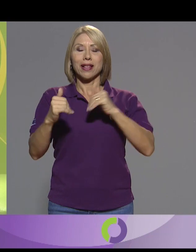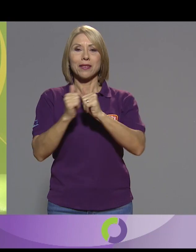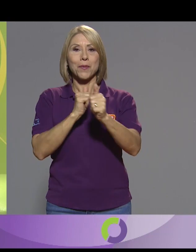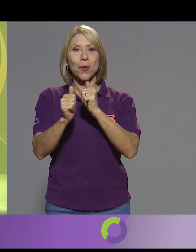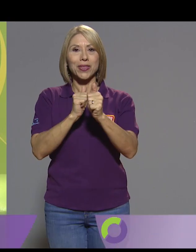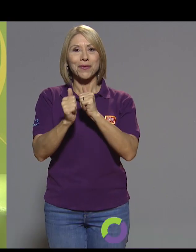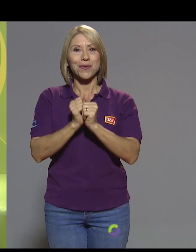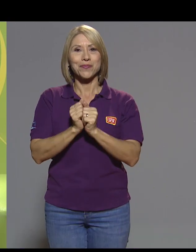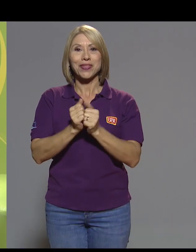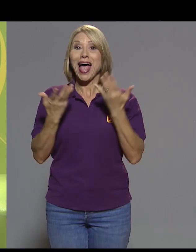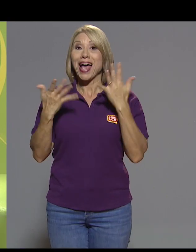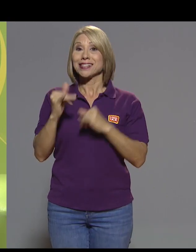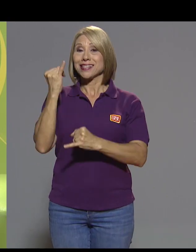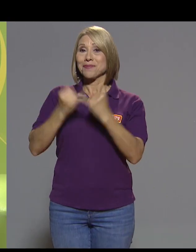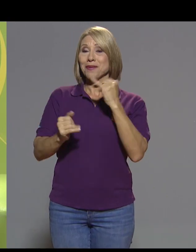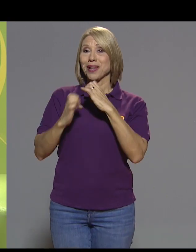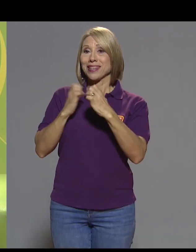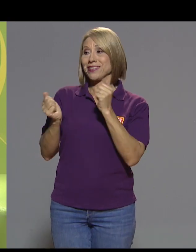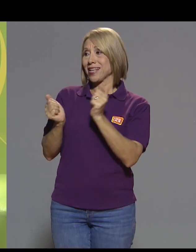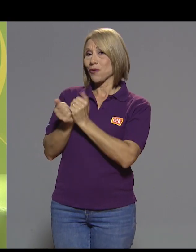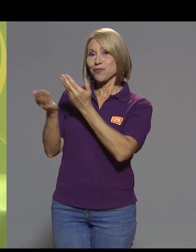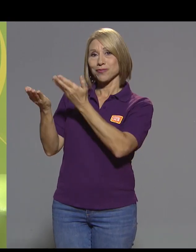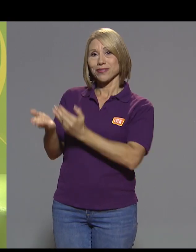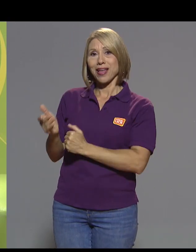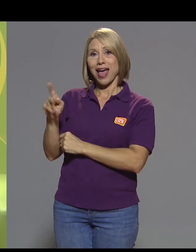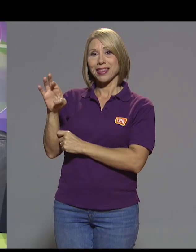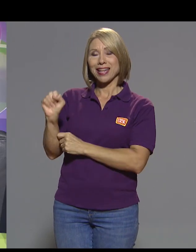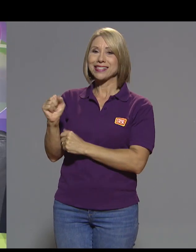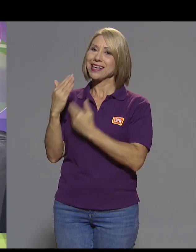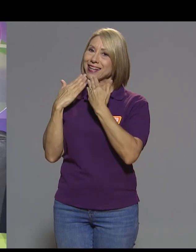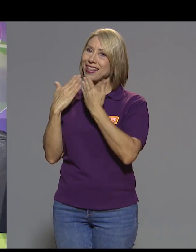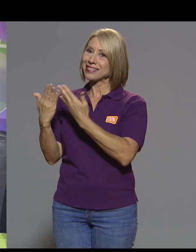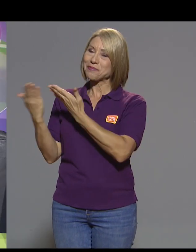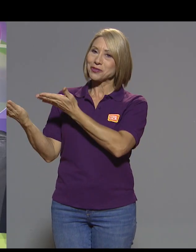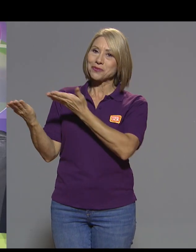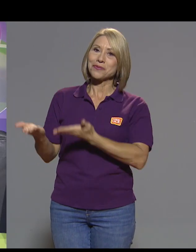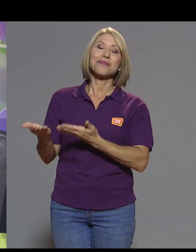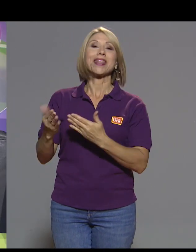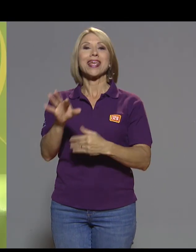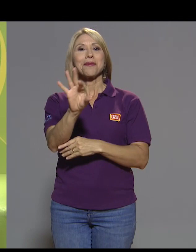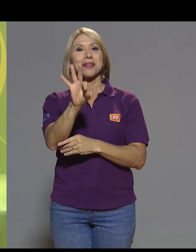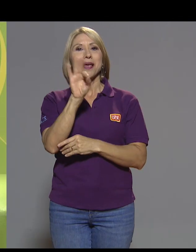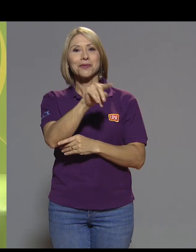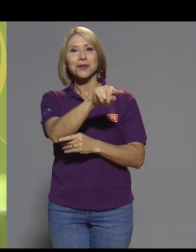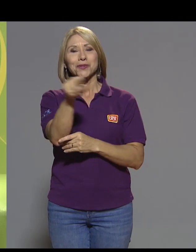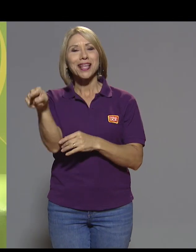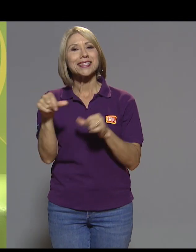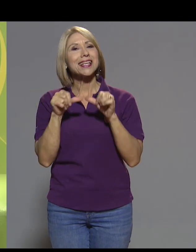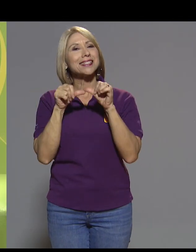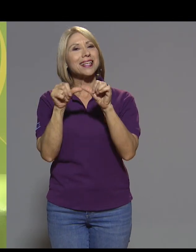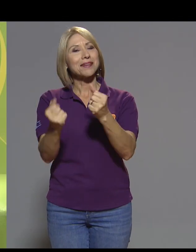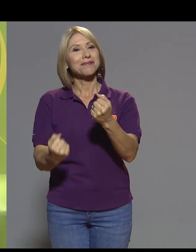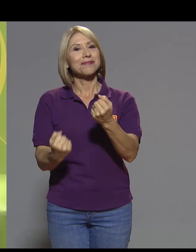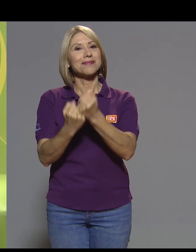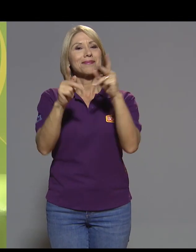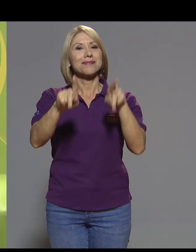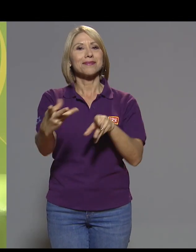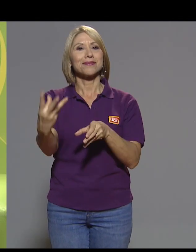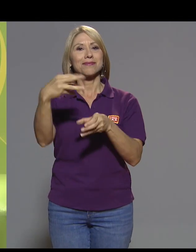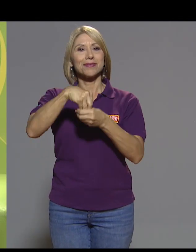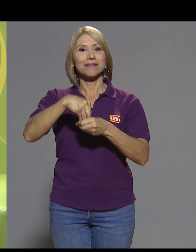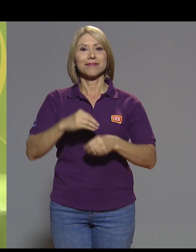cerramos por acá con la entrevista con andrés a quien agradecemos que nos haya acompañado y le invitamos a ustedes también a seguir apuntados con la